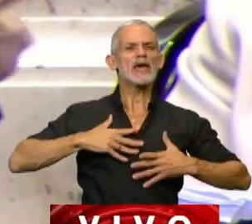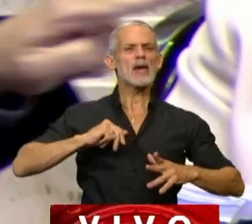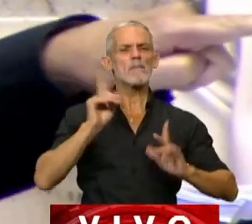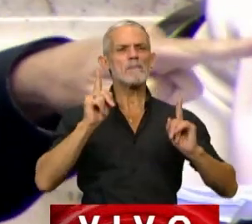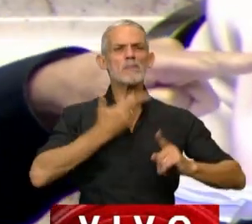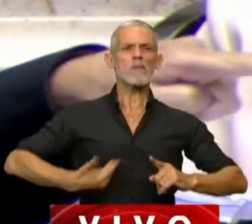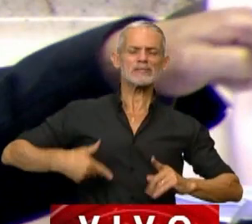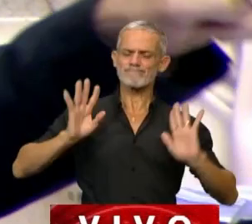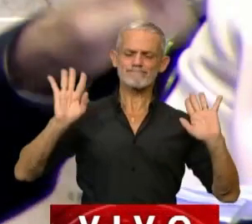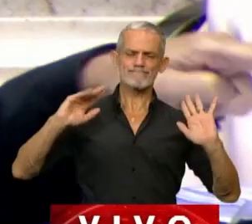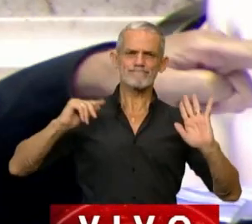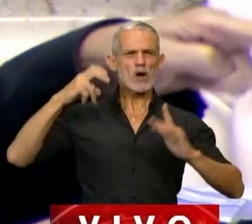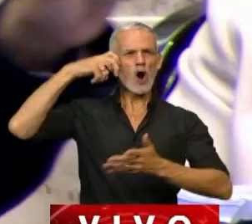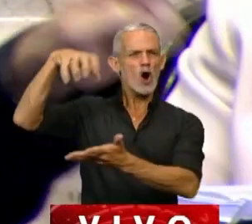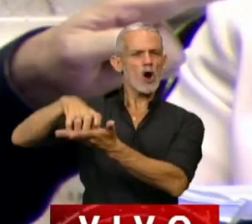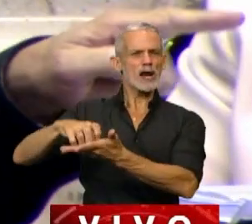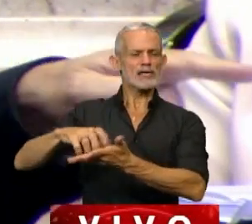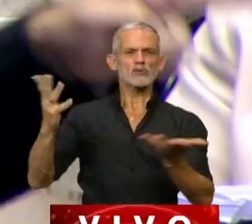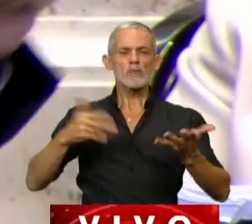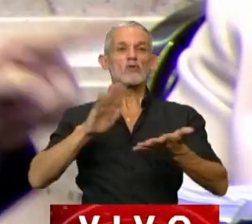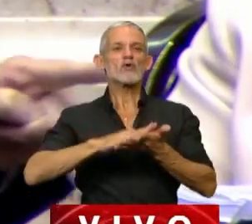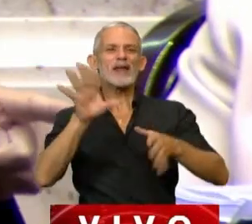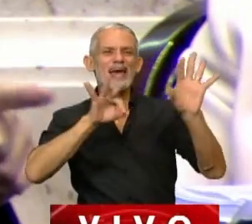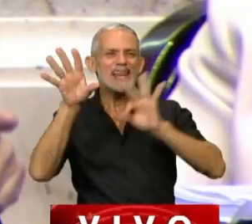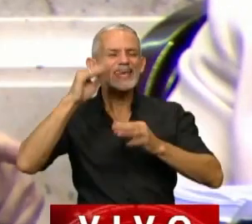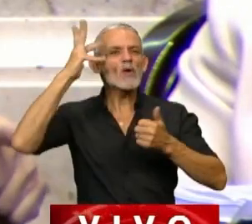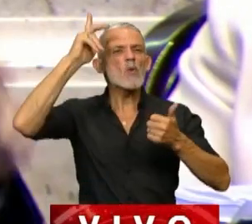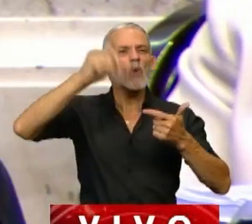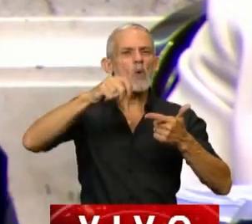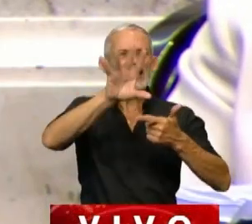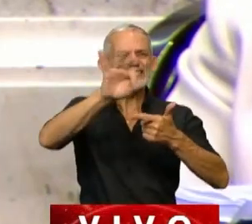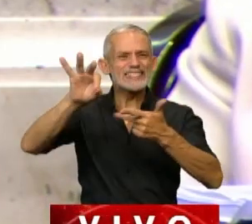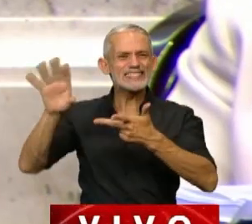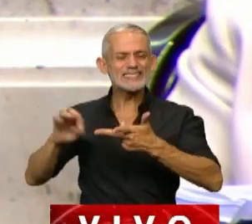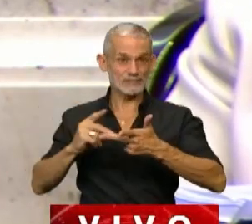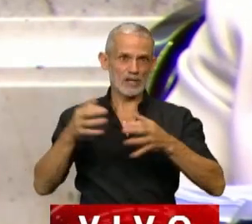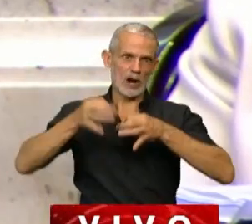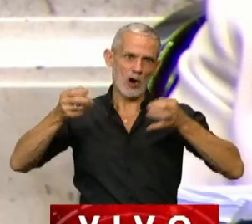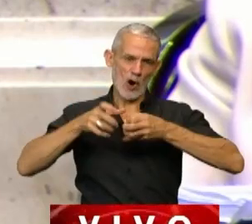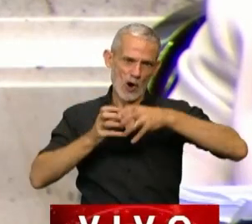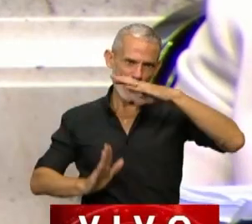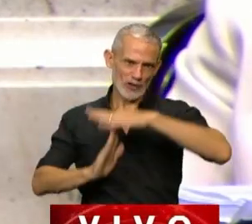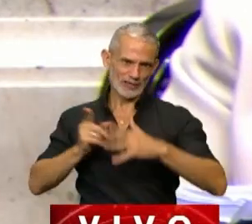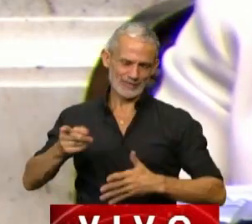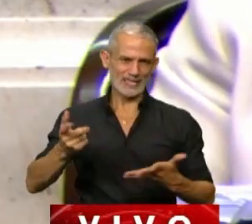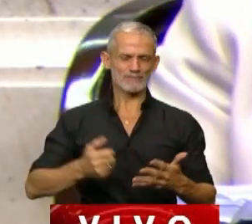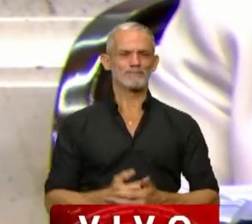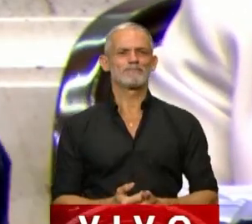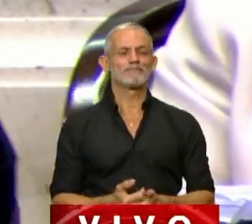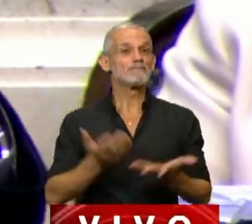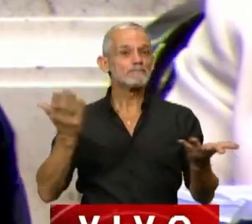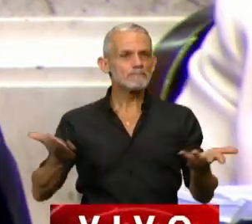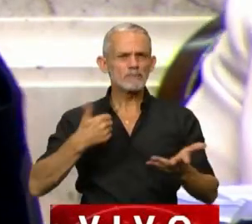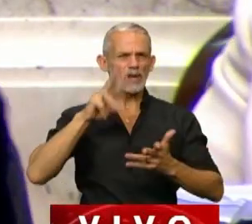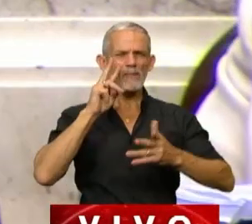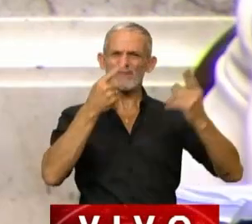el ejercicio para elegir a los jueces, ni más ni menos que de la Corte Suprema de Justicia. Y